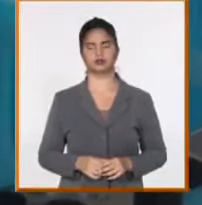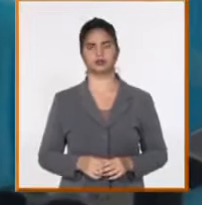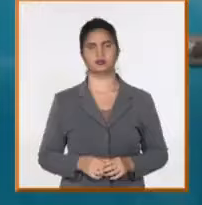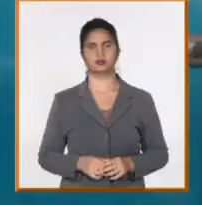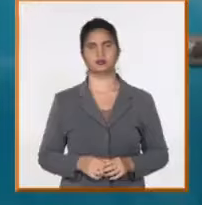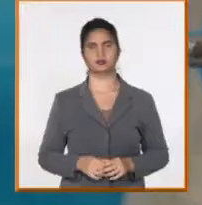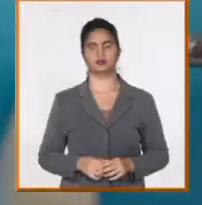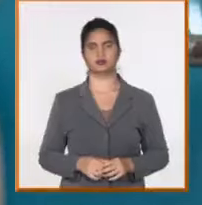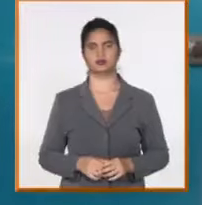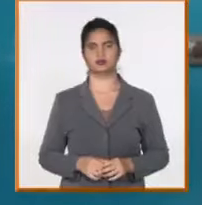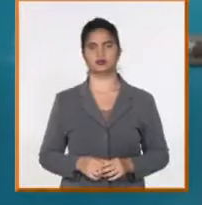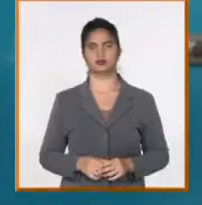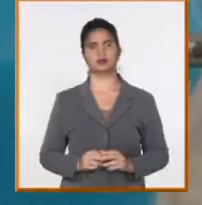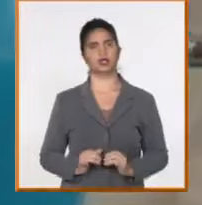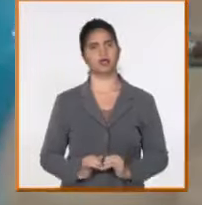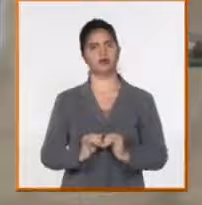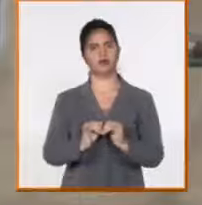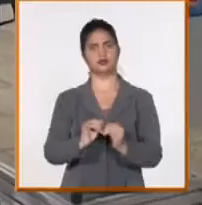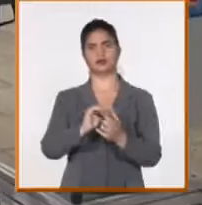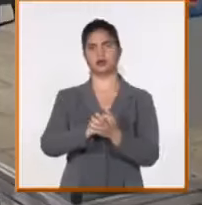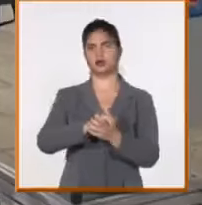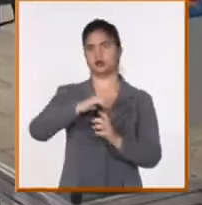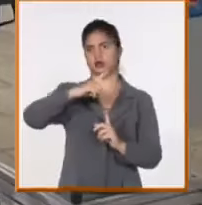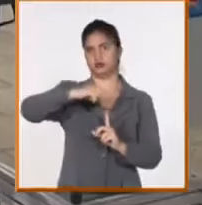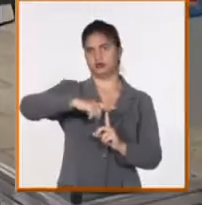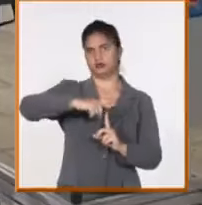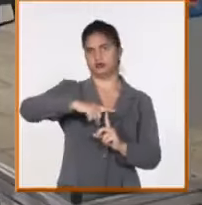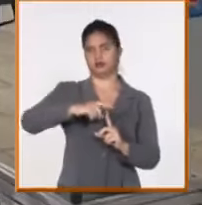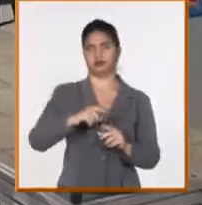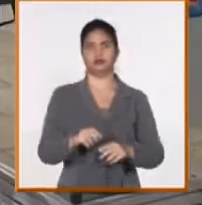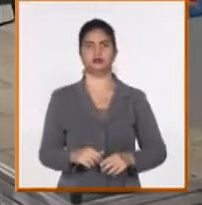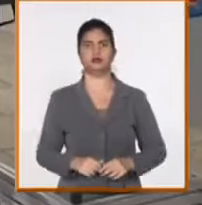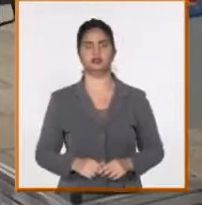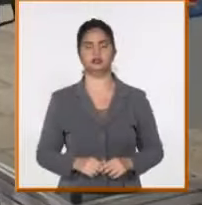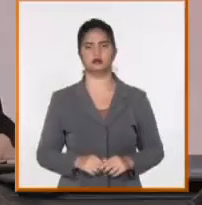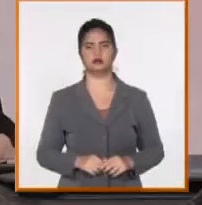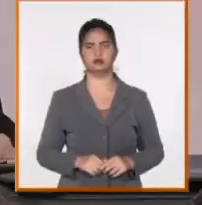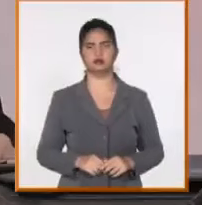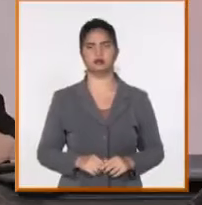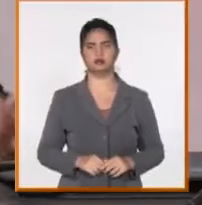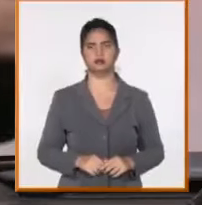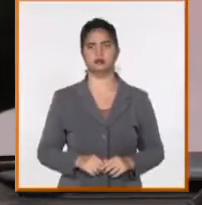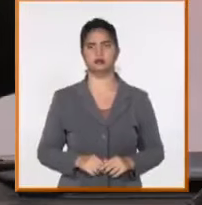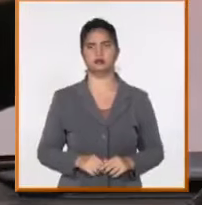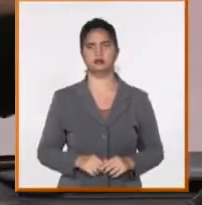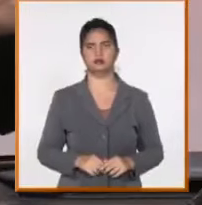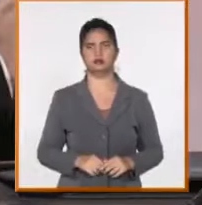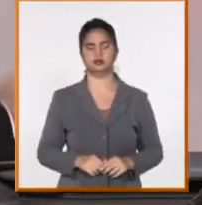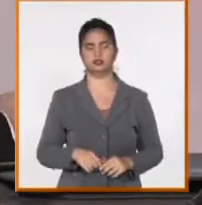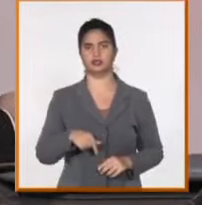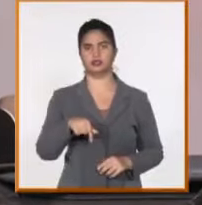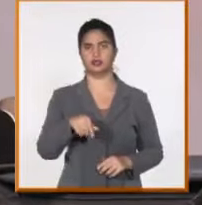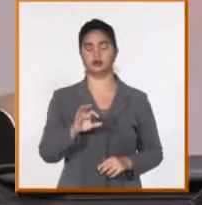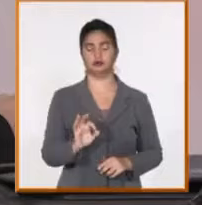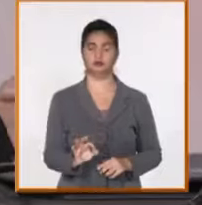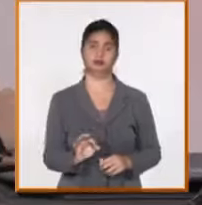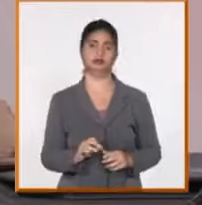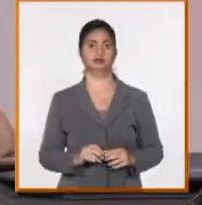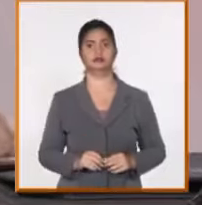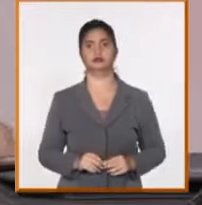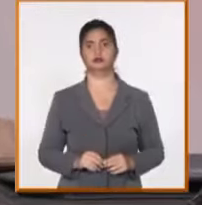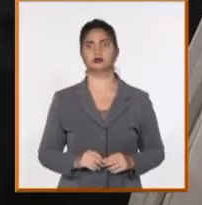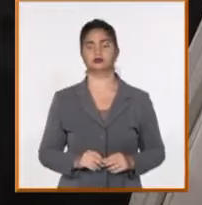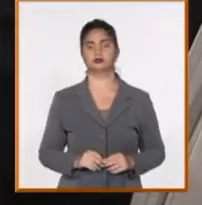eficiencia en matanzas mayar Hernández canal cubano de noticias bueno último minuto para usted